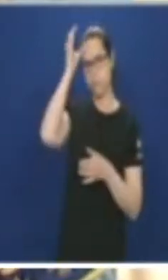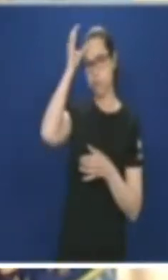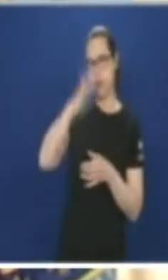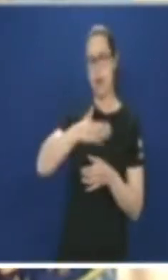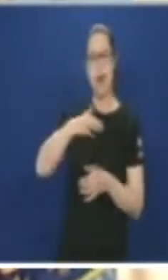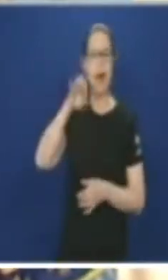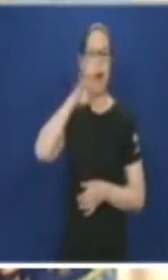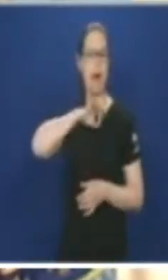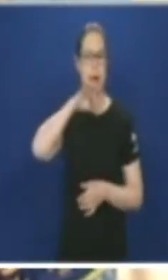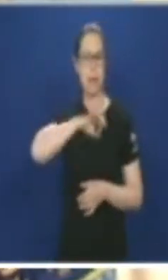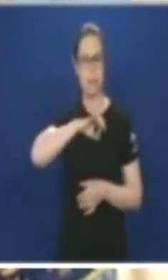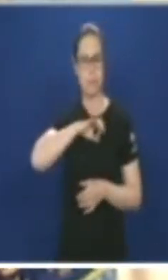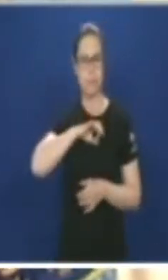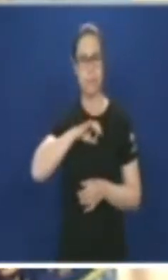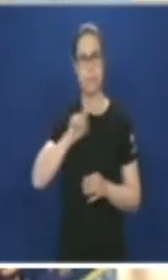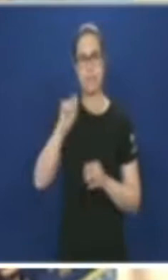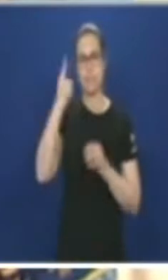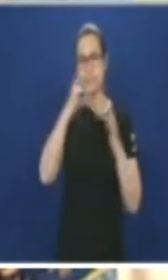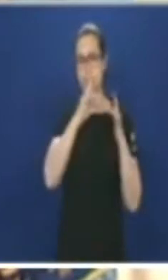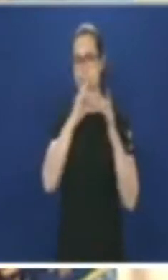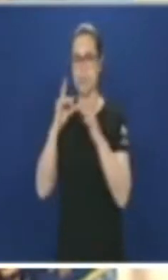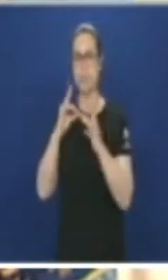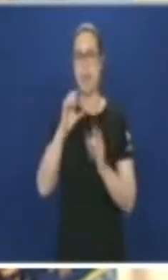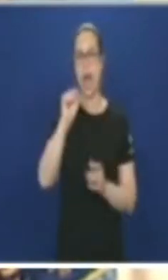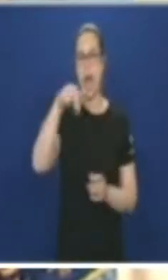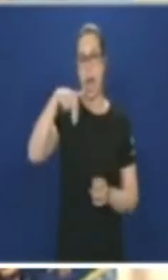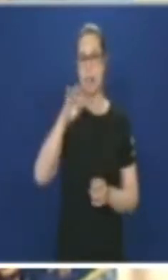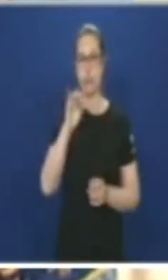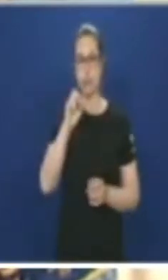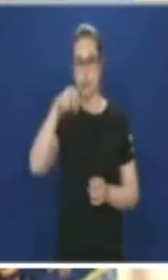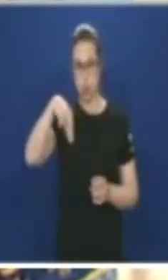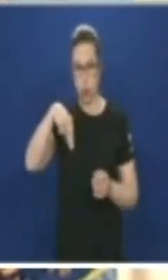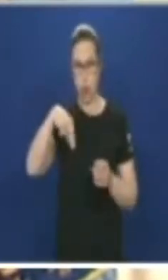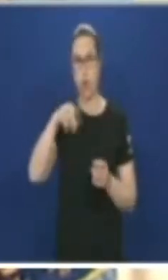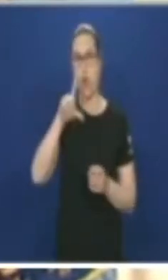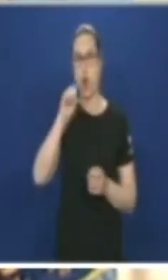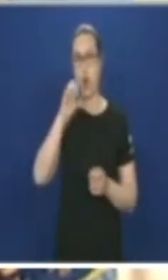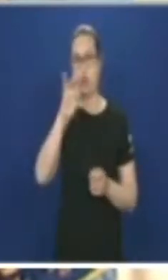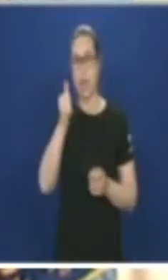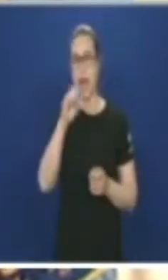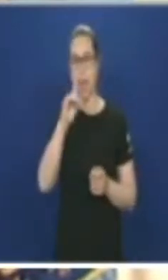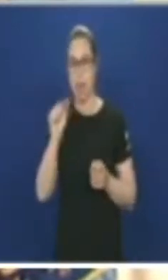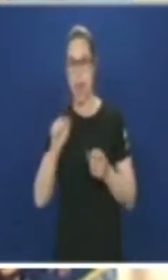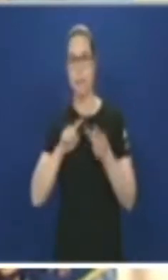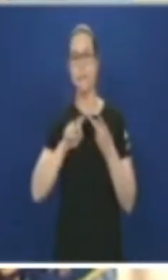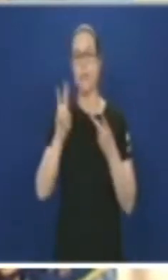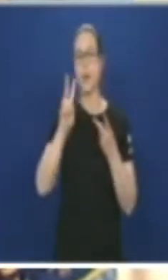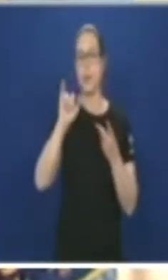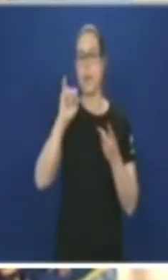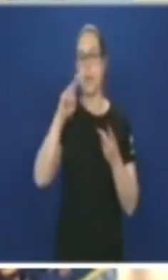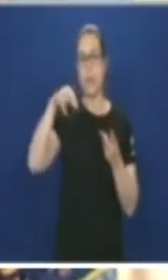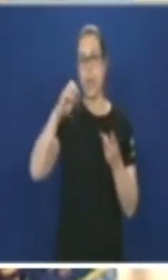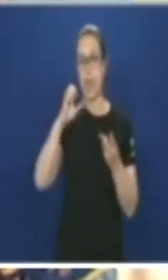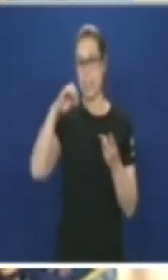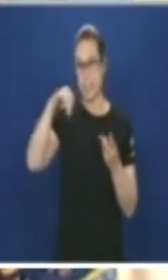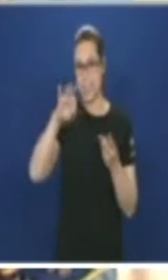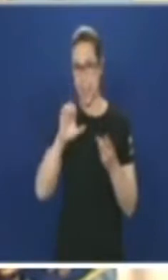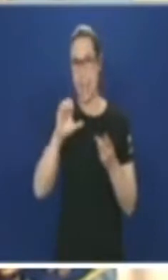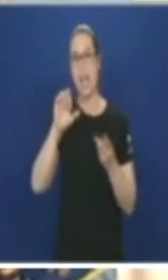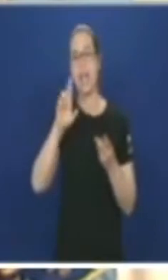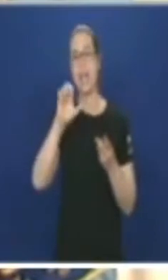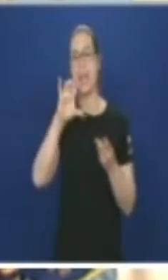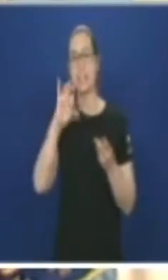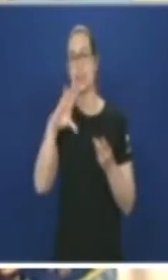liderados por Antón Losada Diéguez, Vicente Risco, Alfonso Rodríguez Castelao, Arturo